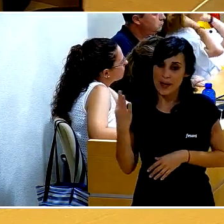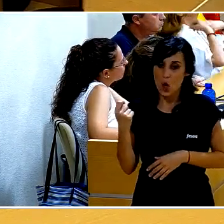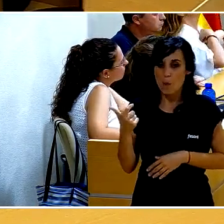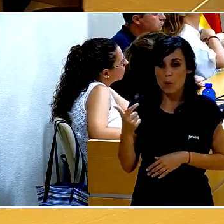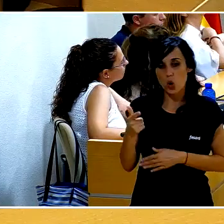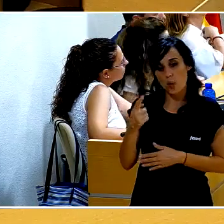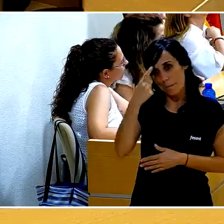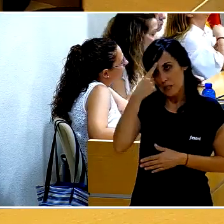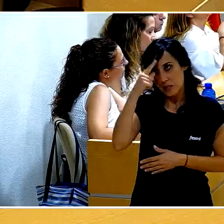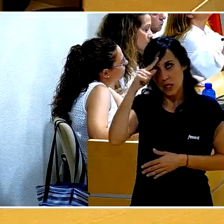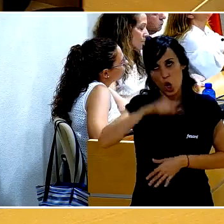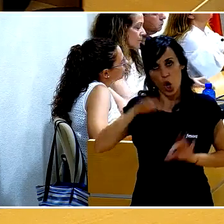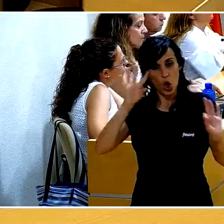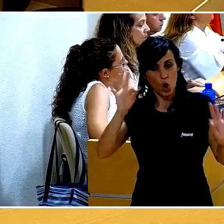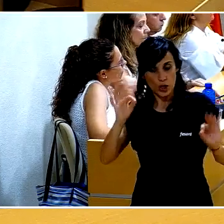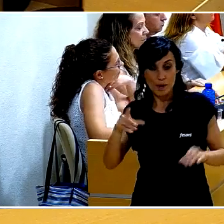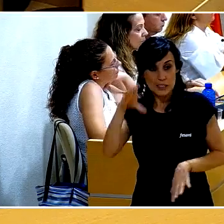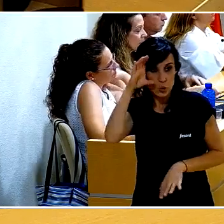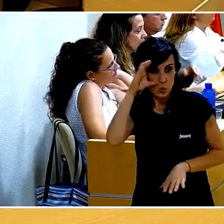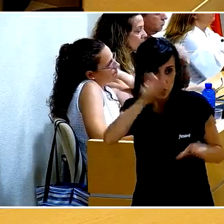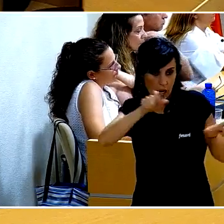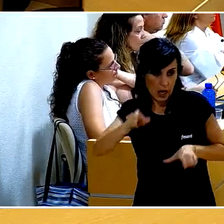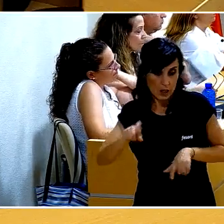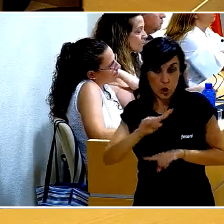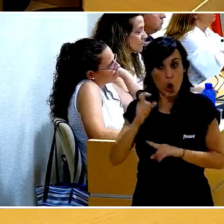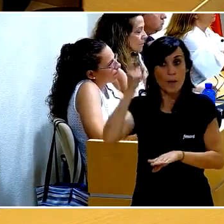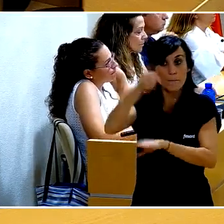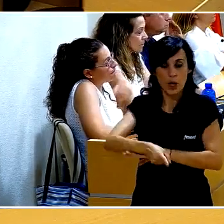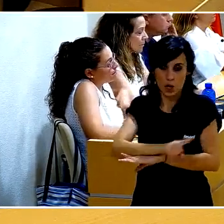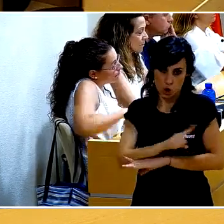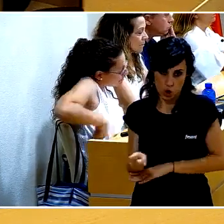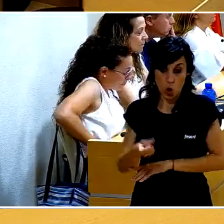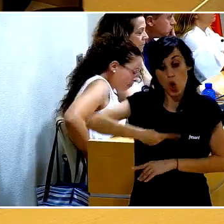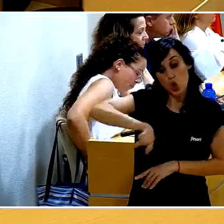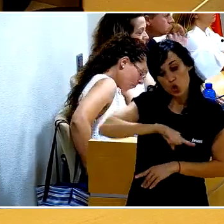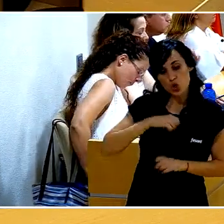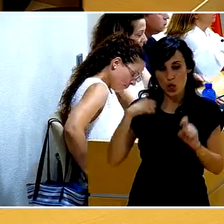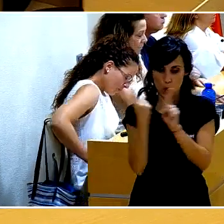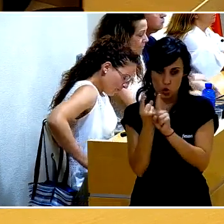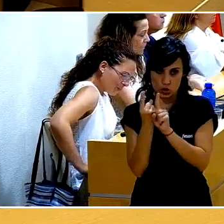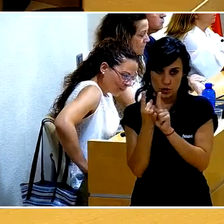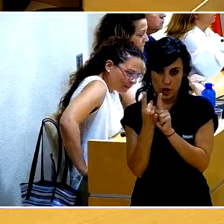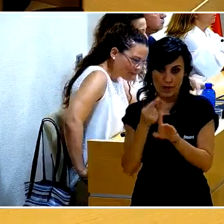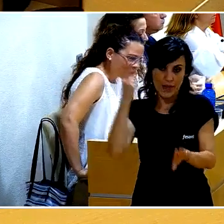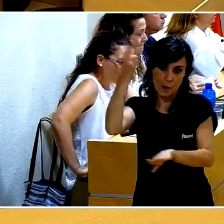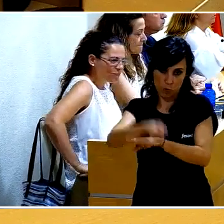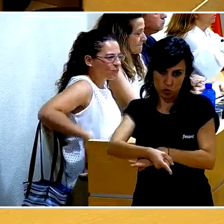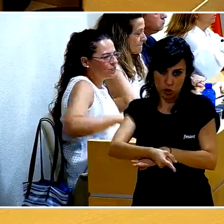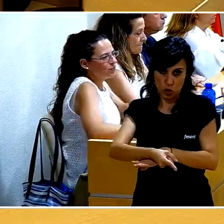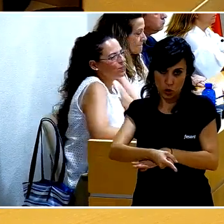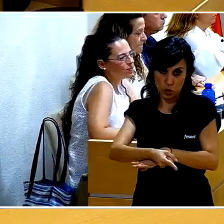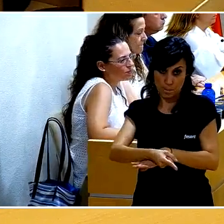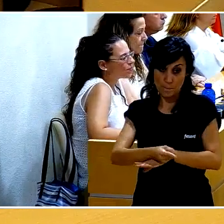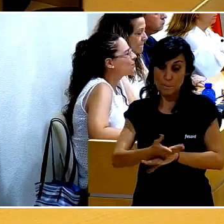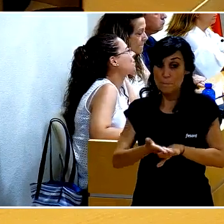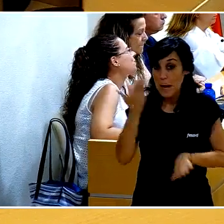sentido común, más escuchar a la gente y no imponer. Nosotros estamos en contra de las imposiciones. Y máxime, cuando